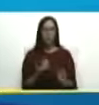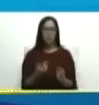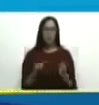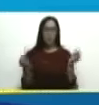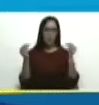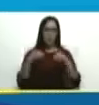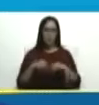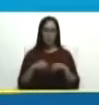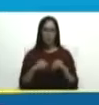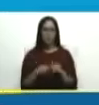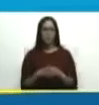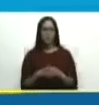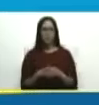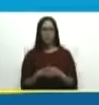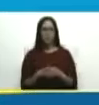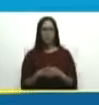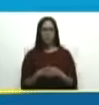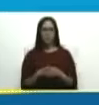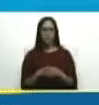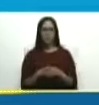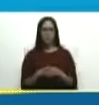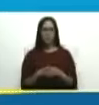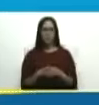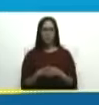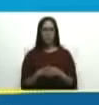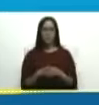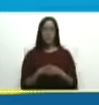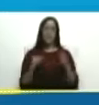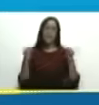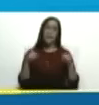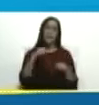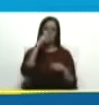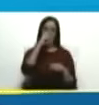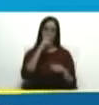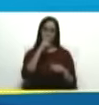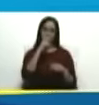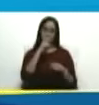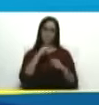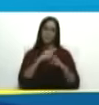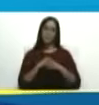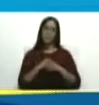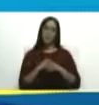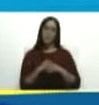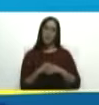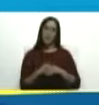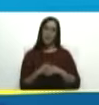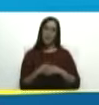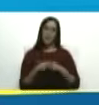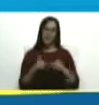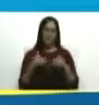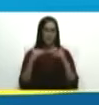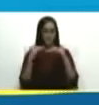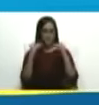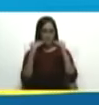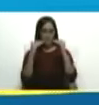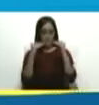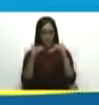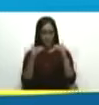confirmarlo. Y este año, a nivel